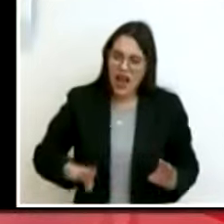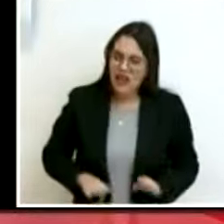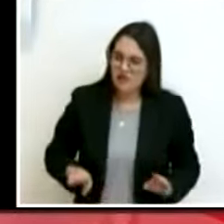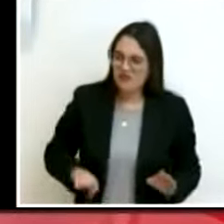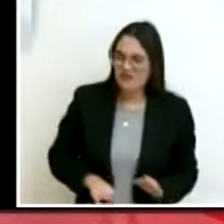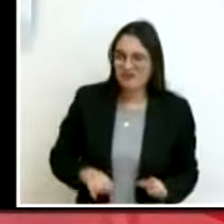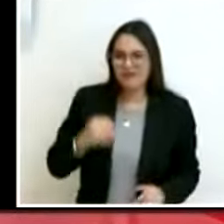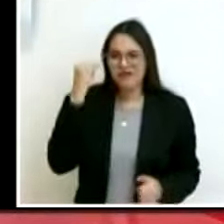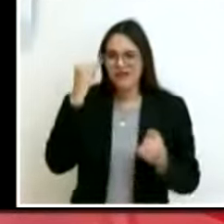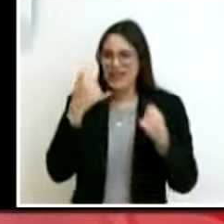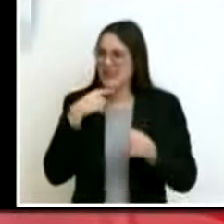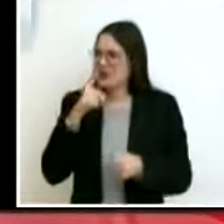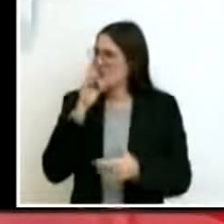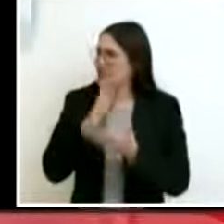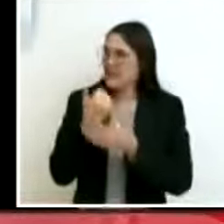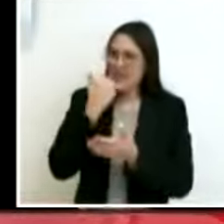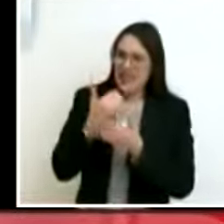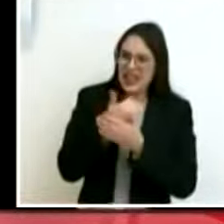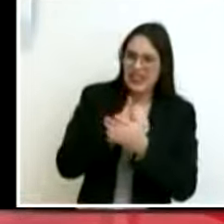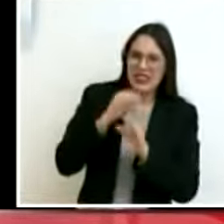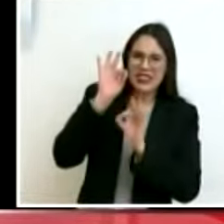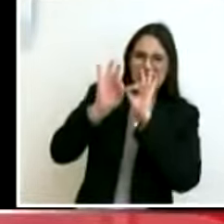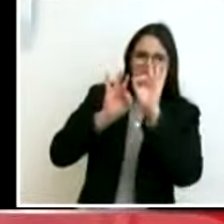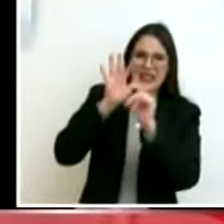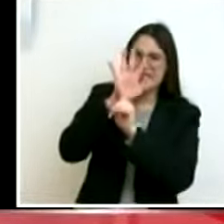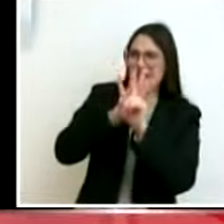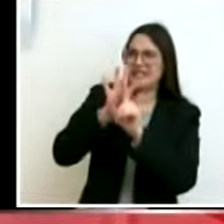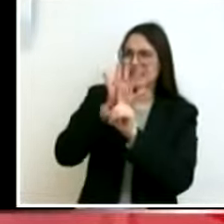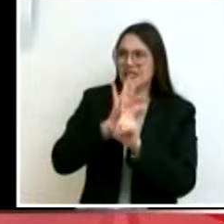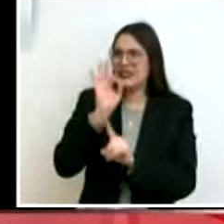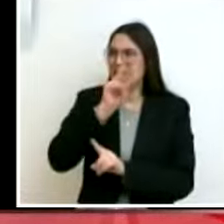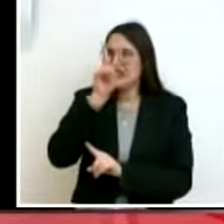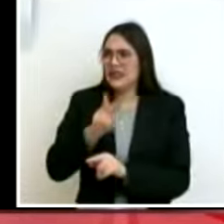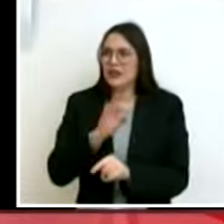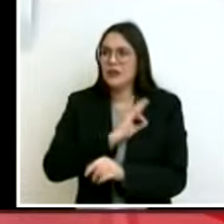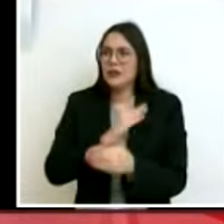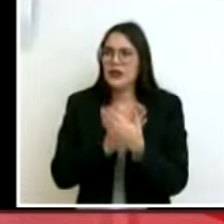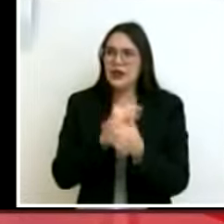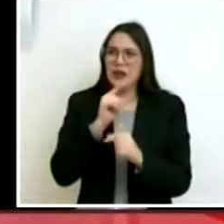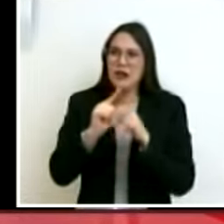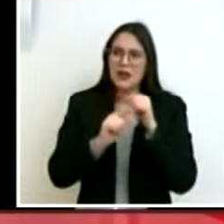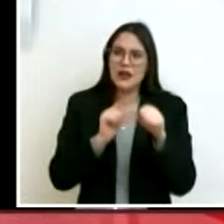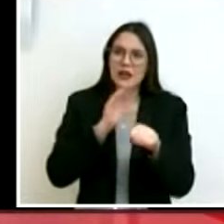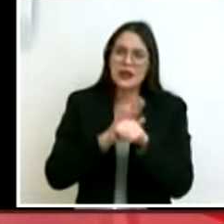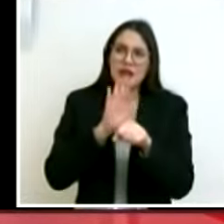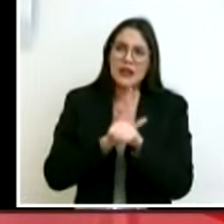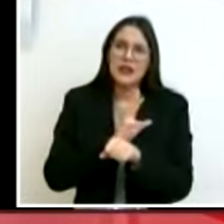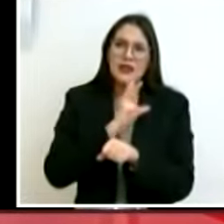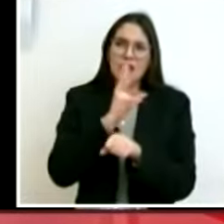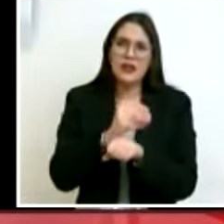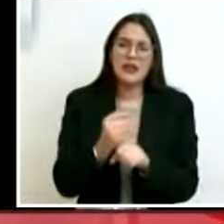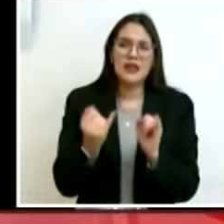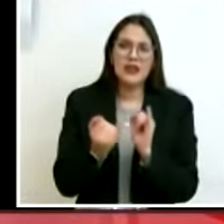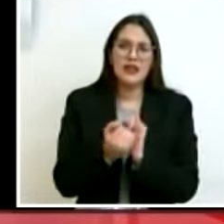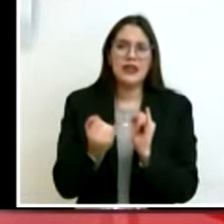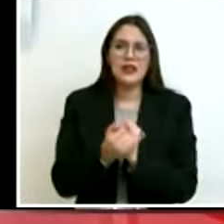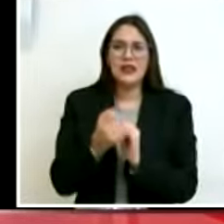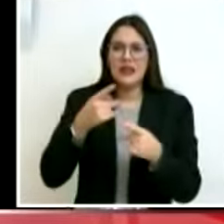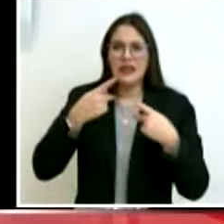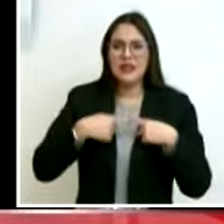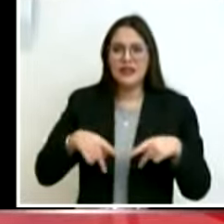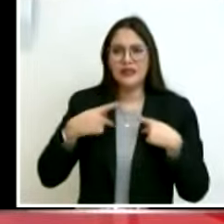de manipular, a ver si así logran algún votito de más de toda esa gente que ya los hizo a